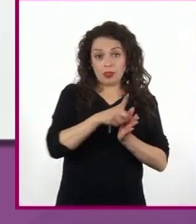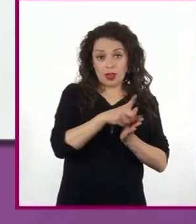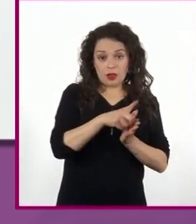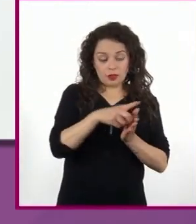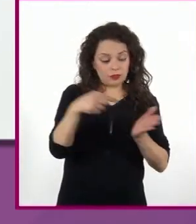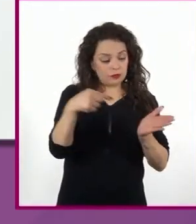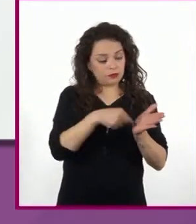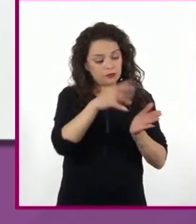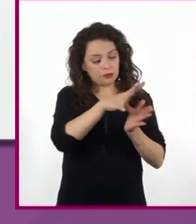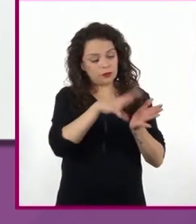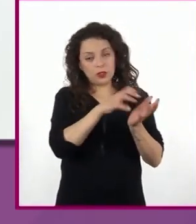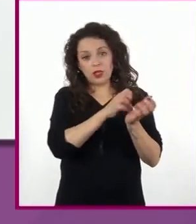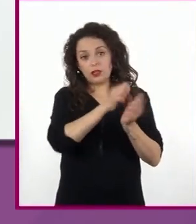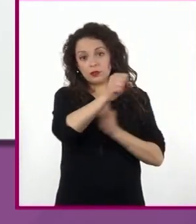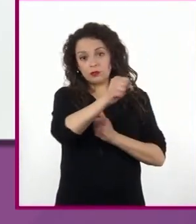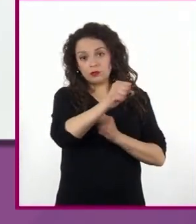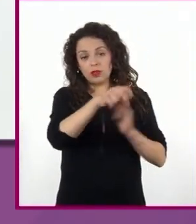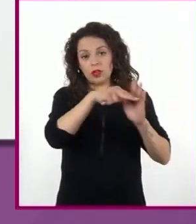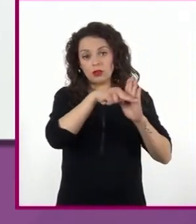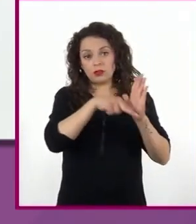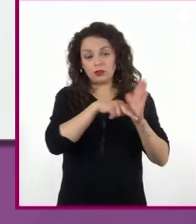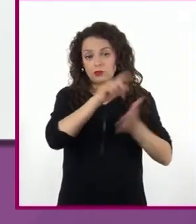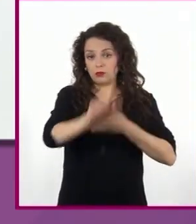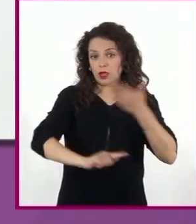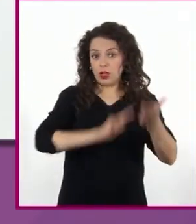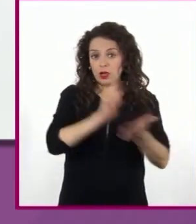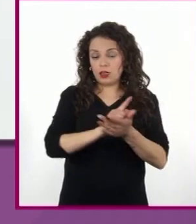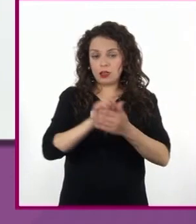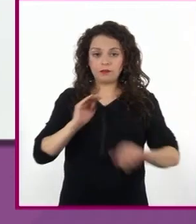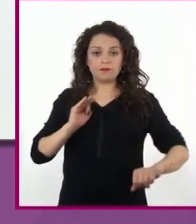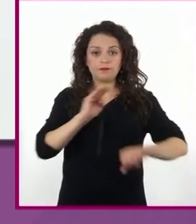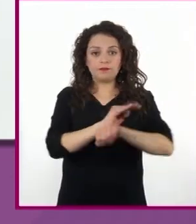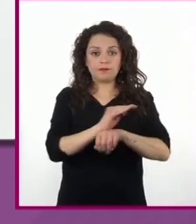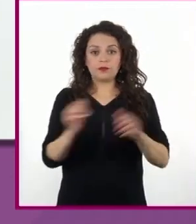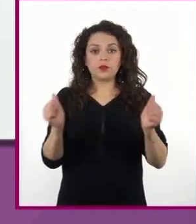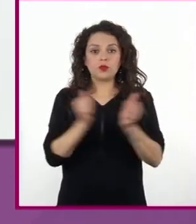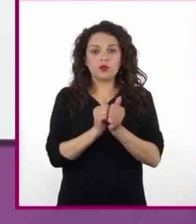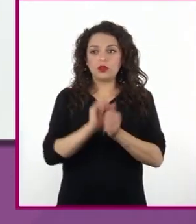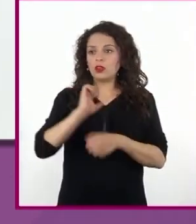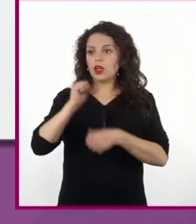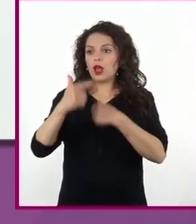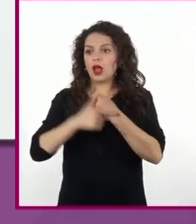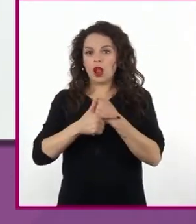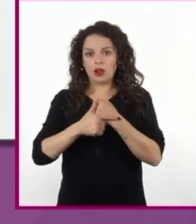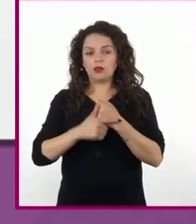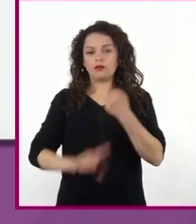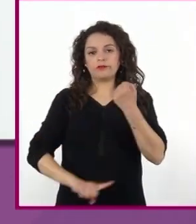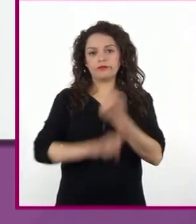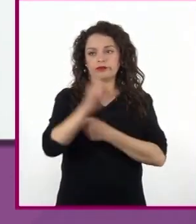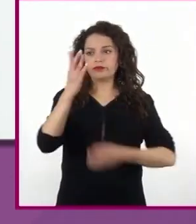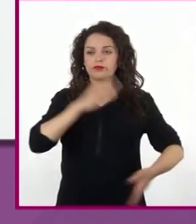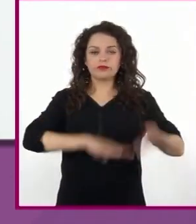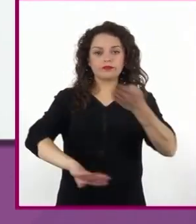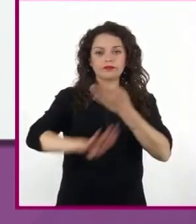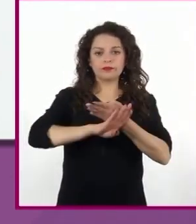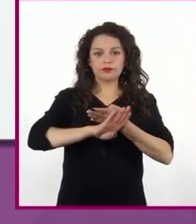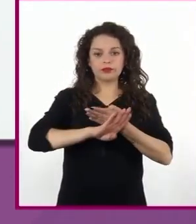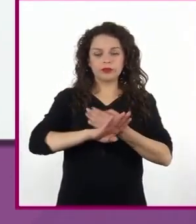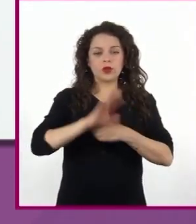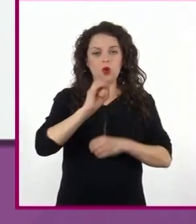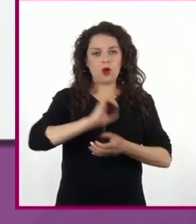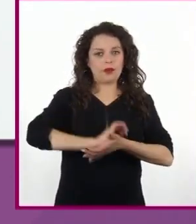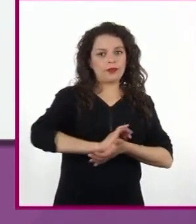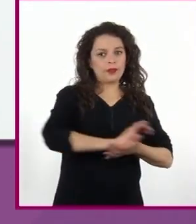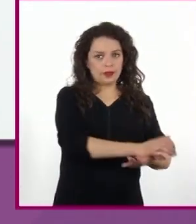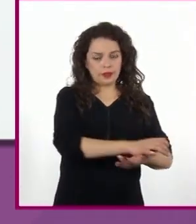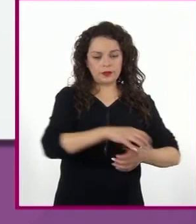Constitución, normas y leyes nos protegen contra actos que afecten nuestra dignidad y la discriminación. Por ello, es